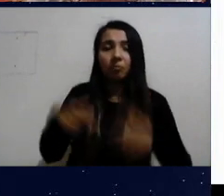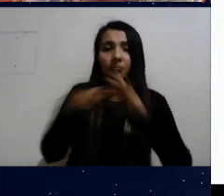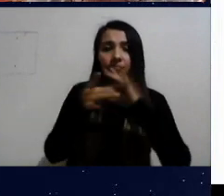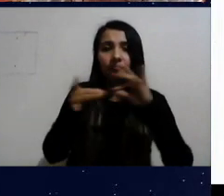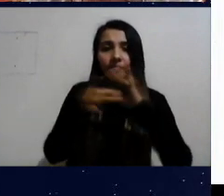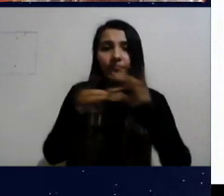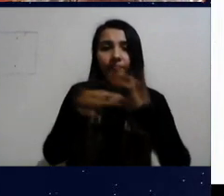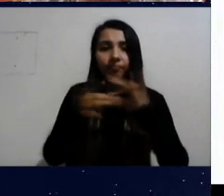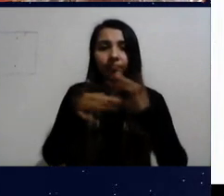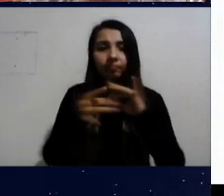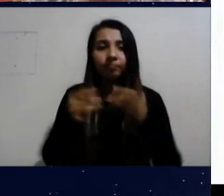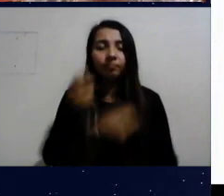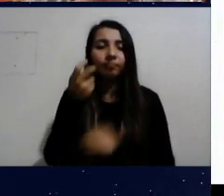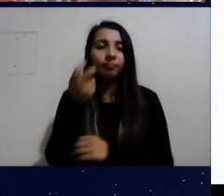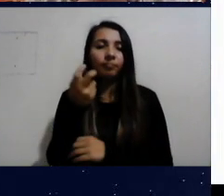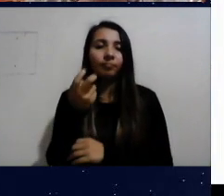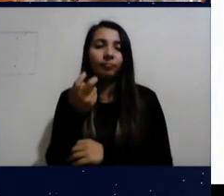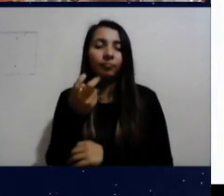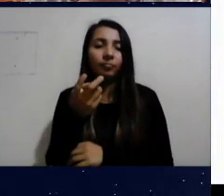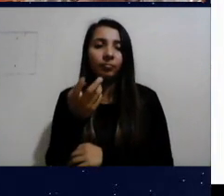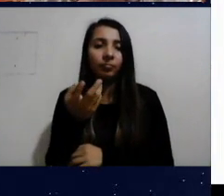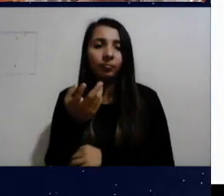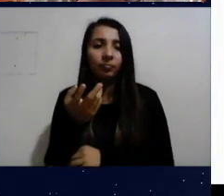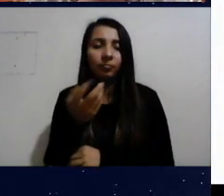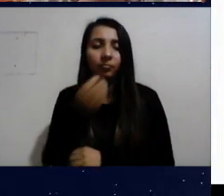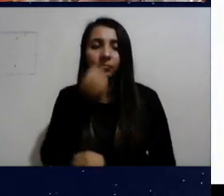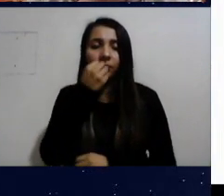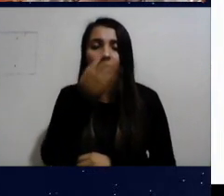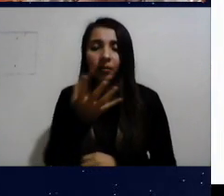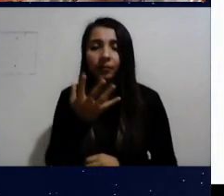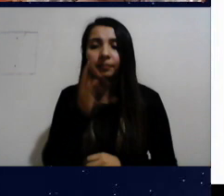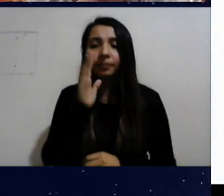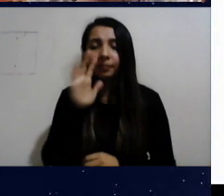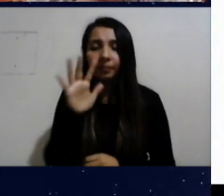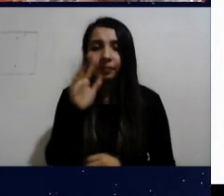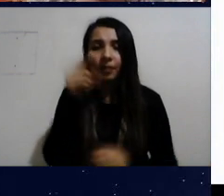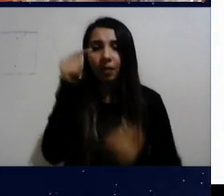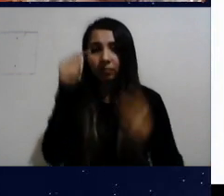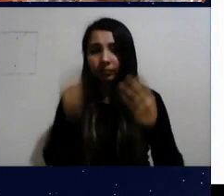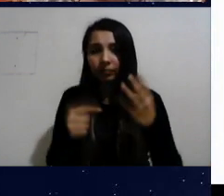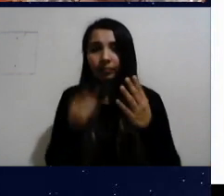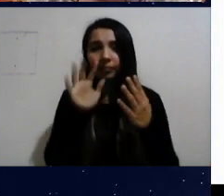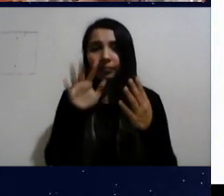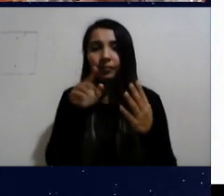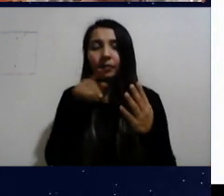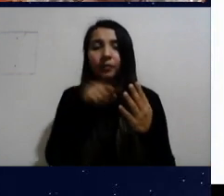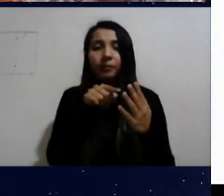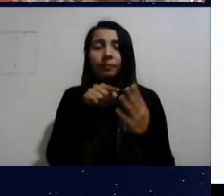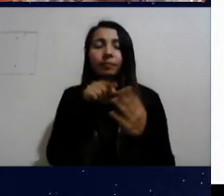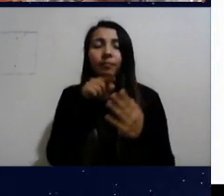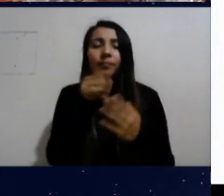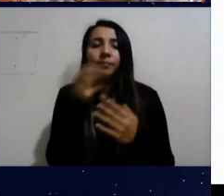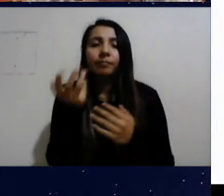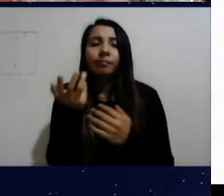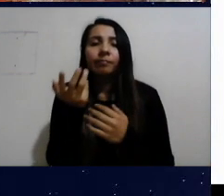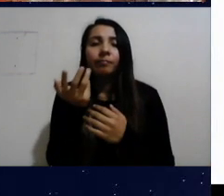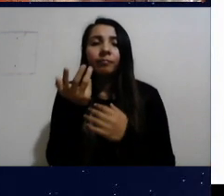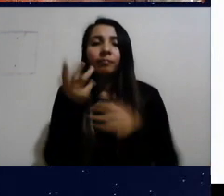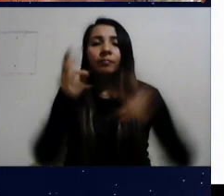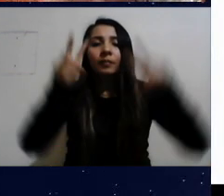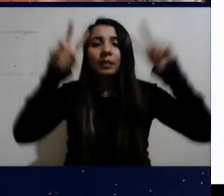alguien en estas series de conferencias o de charlas, ¿no? Entre ellas, digamos